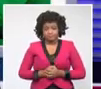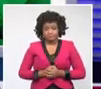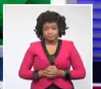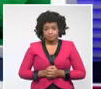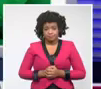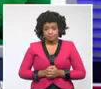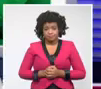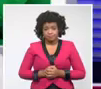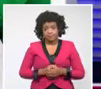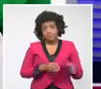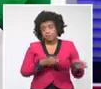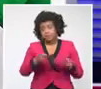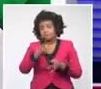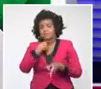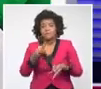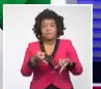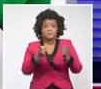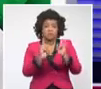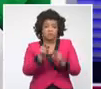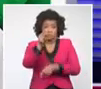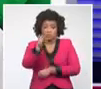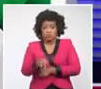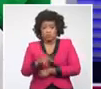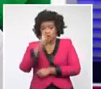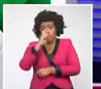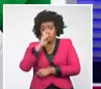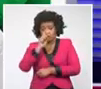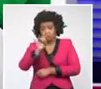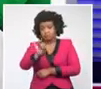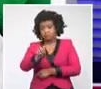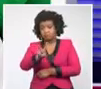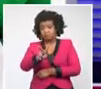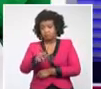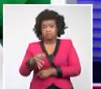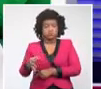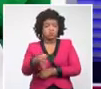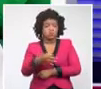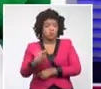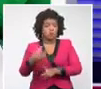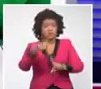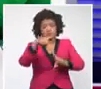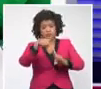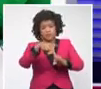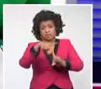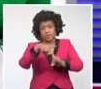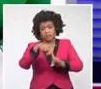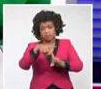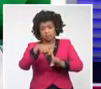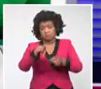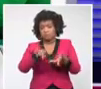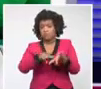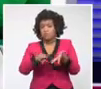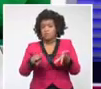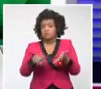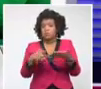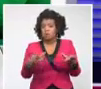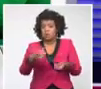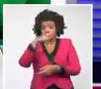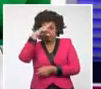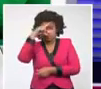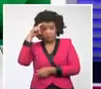Fallece una paciente de 72 años del municipio Trinidad, en la provincia de Santi